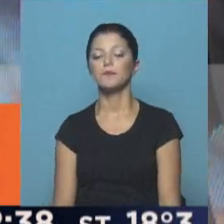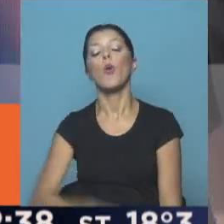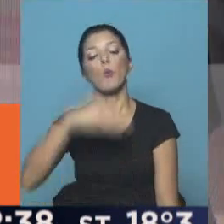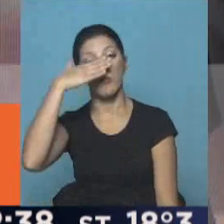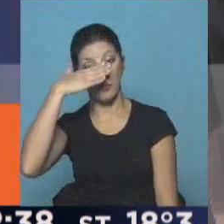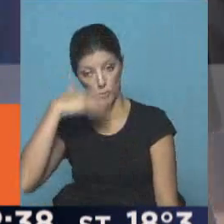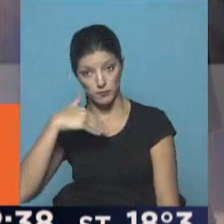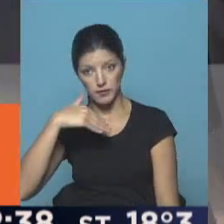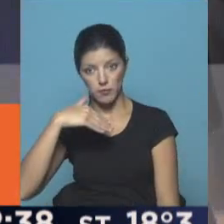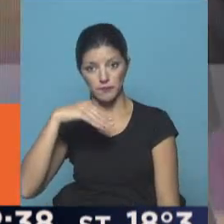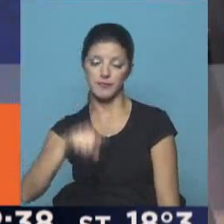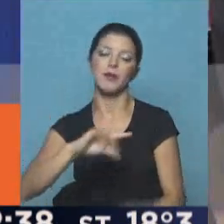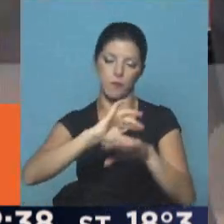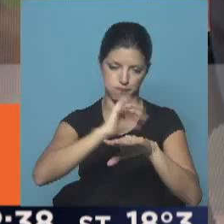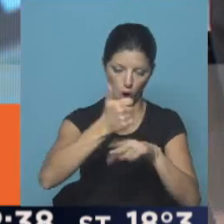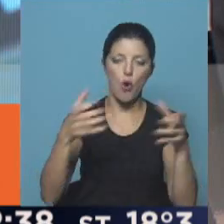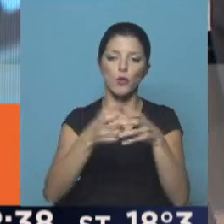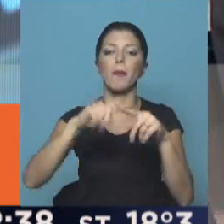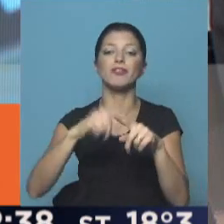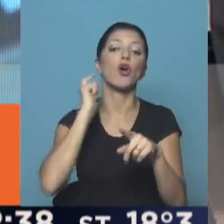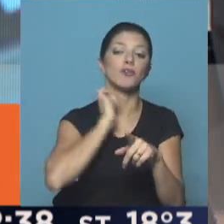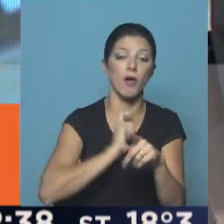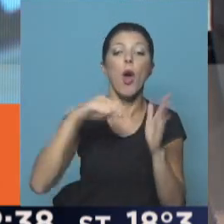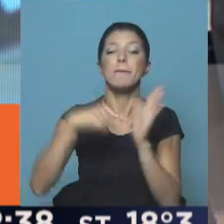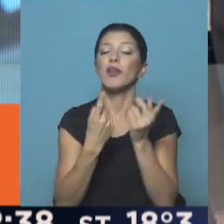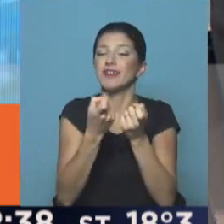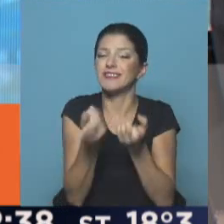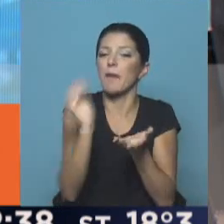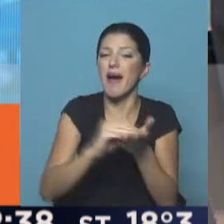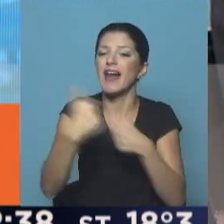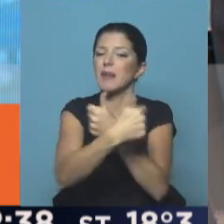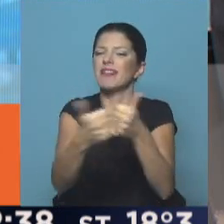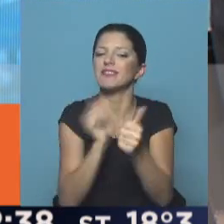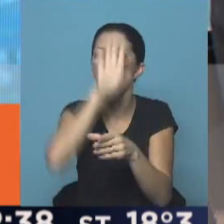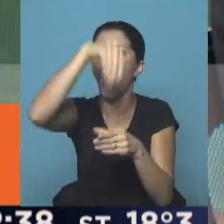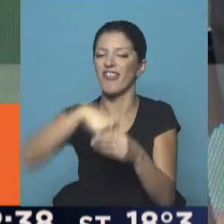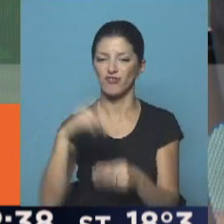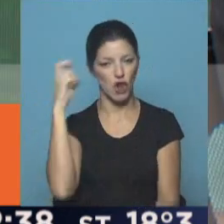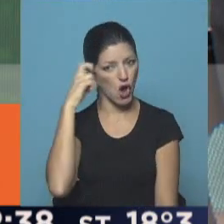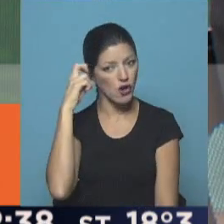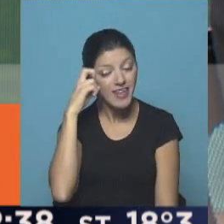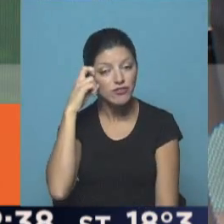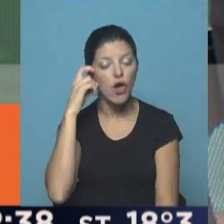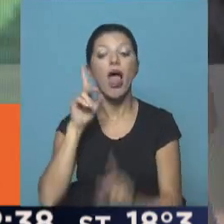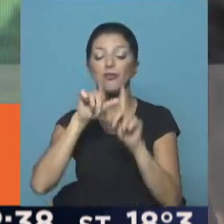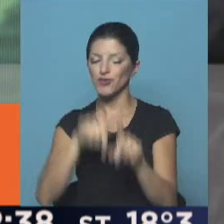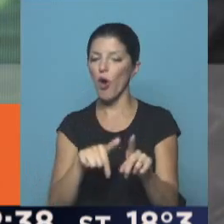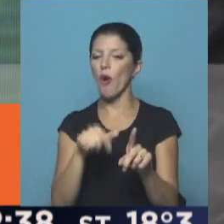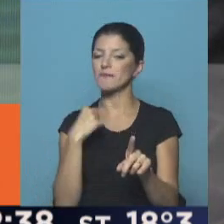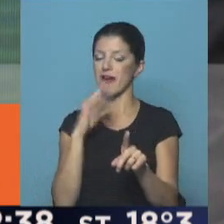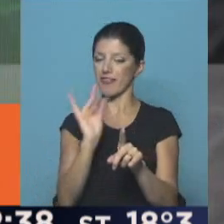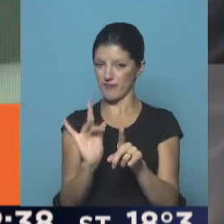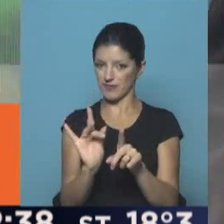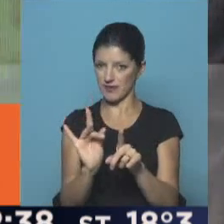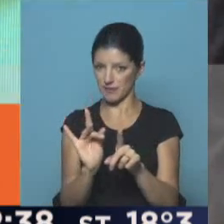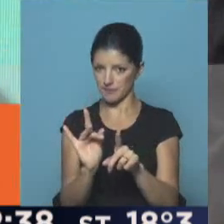Finalmente ganan, por supuesto, los conservadores, pero no alcanzan la mayoría absoluta y esto dificulta lo que hoy está tratando de hacer Theresa May en